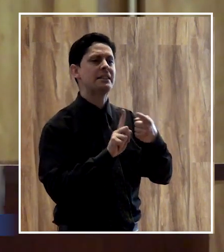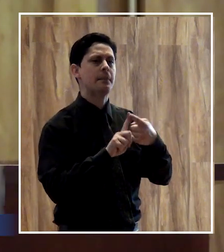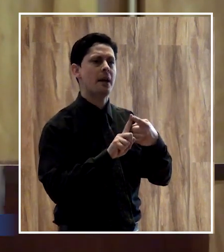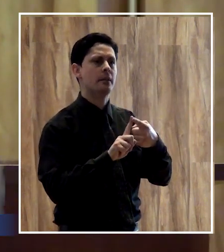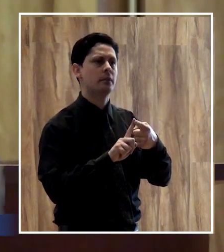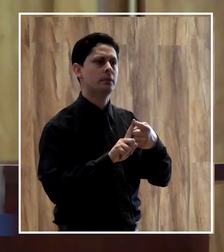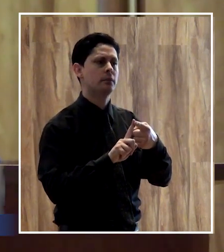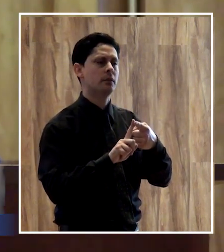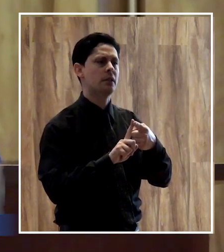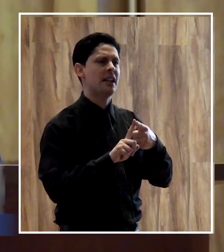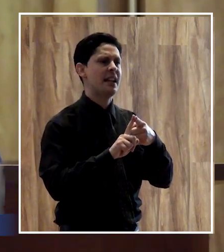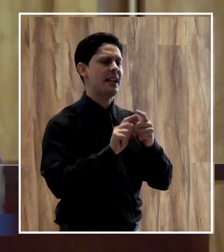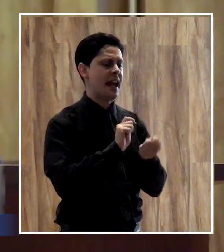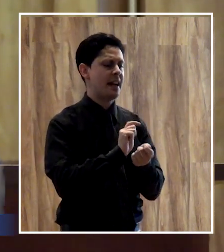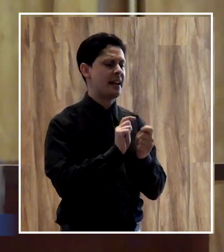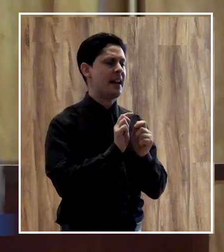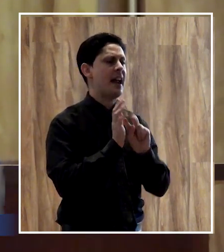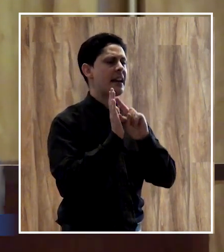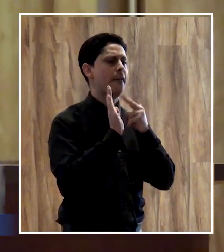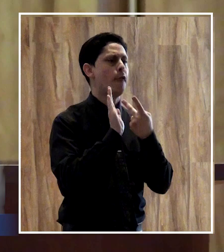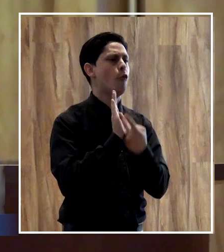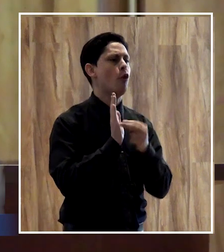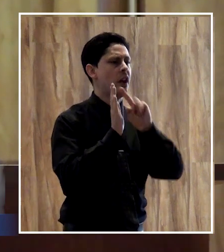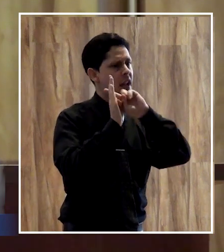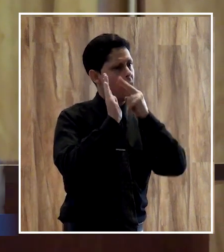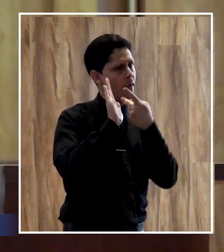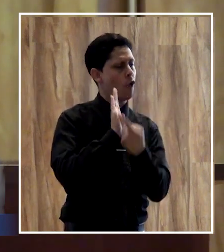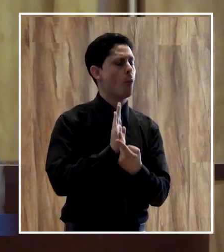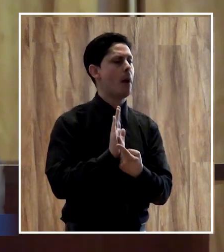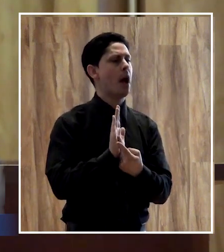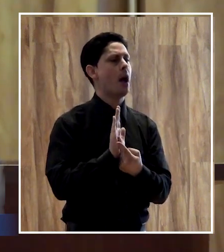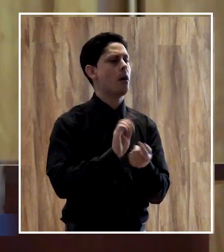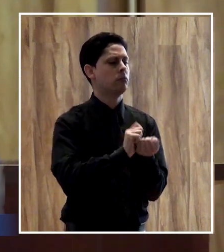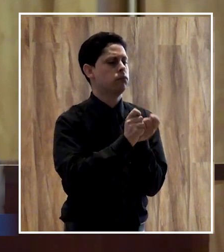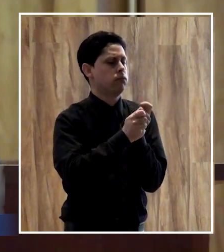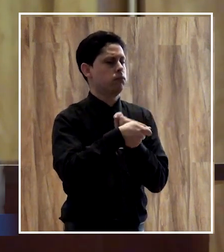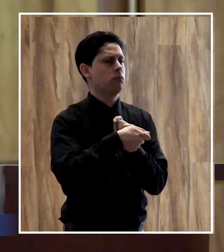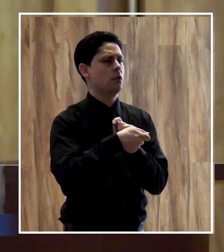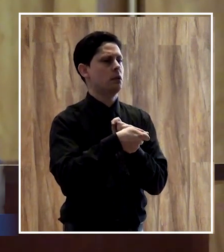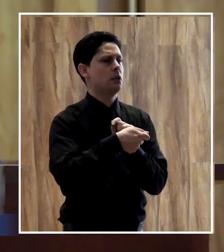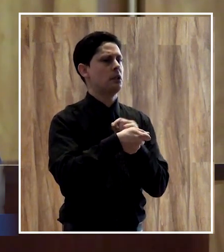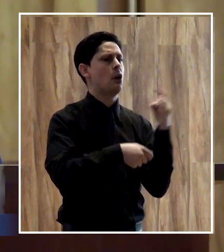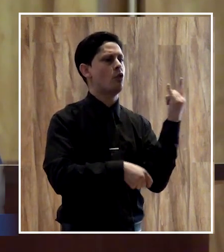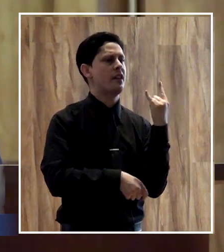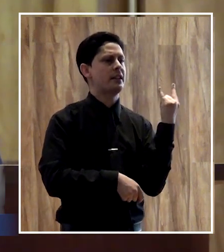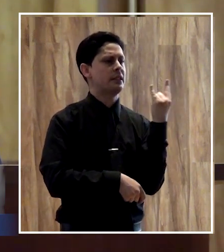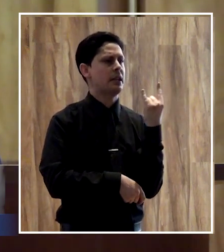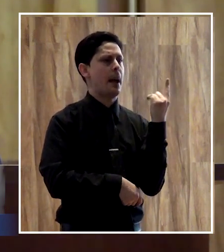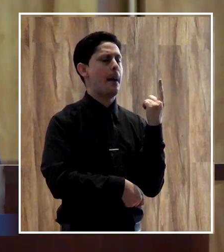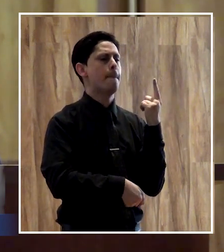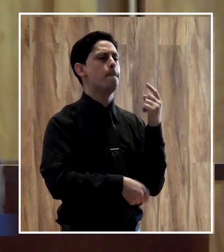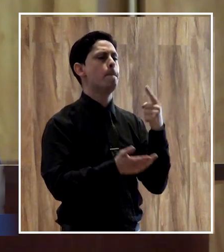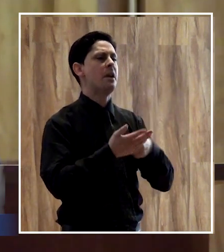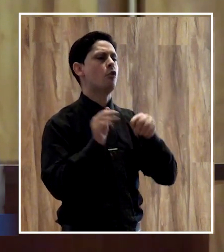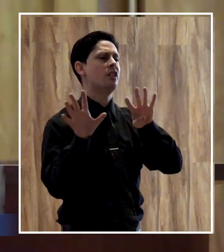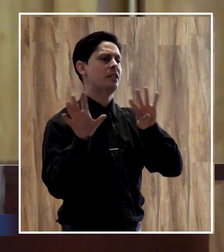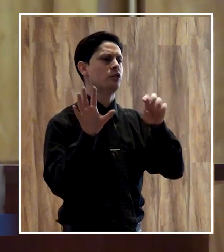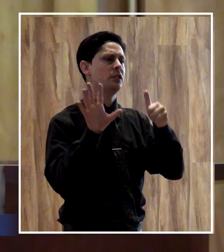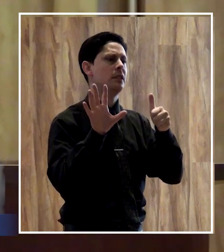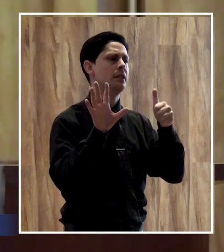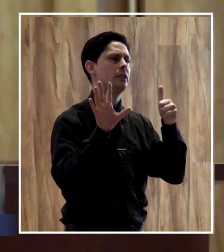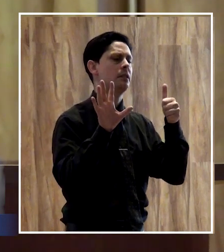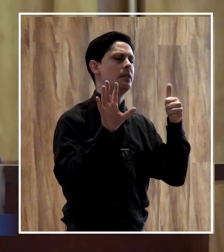participaron en la reforma de las universidades que se había iniciado en